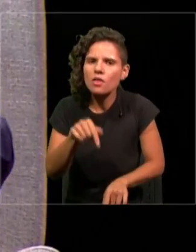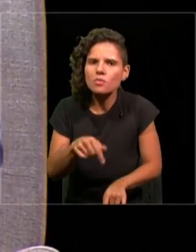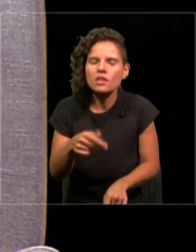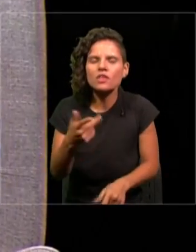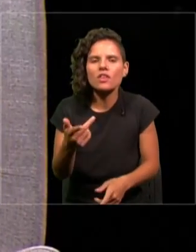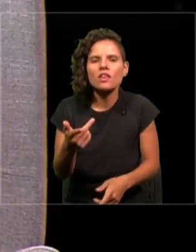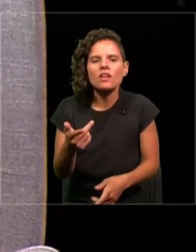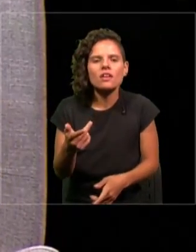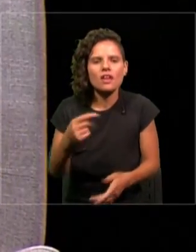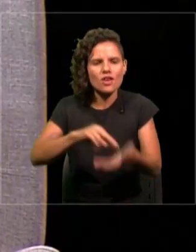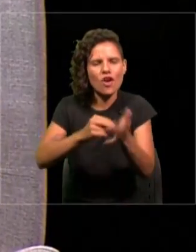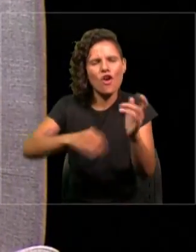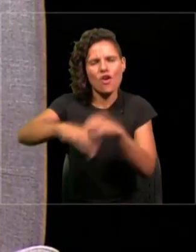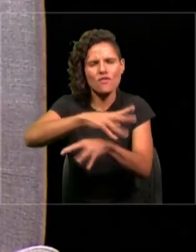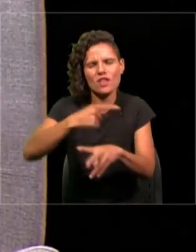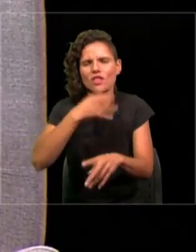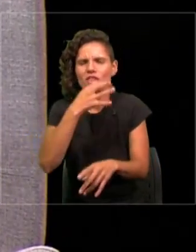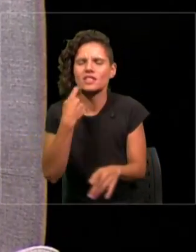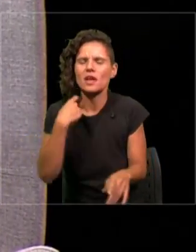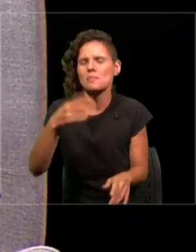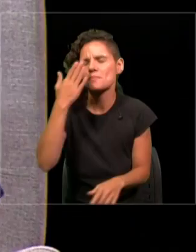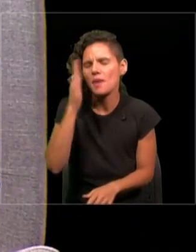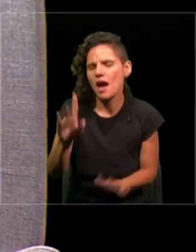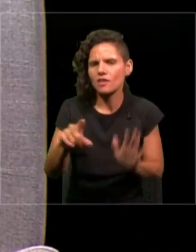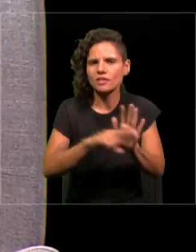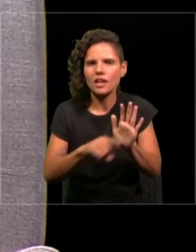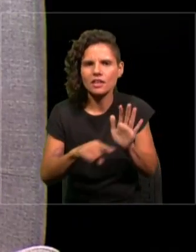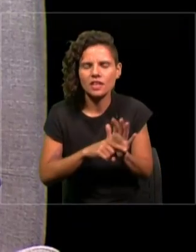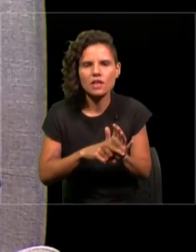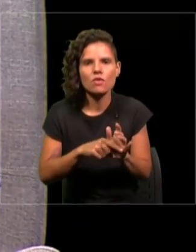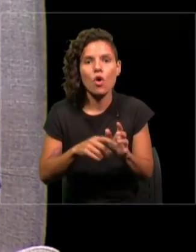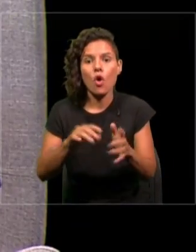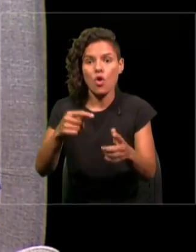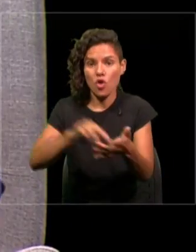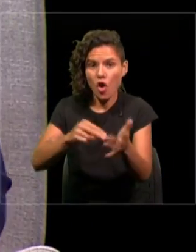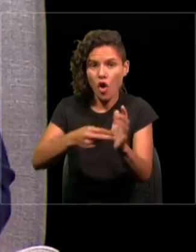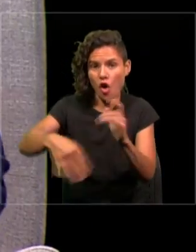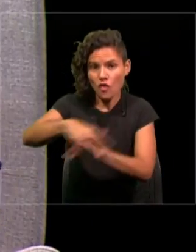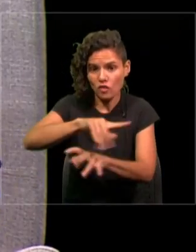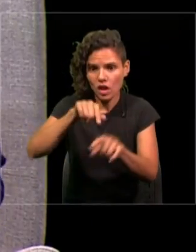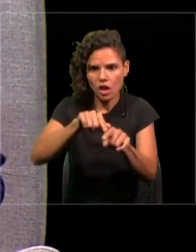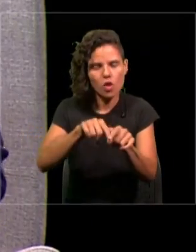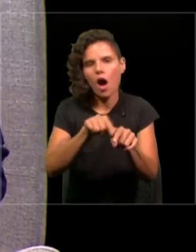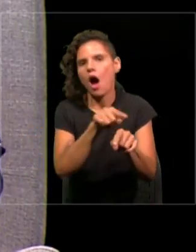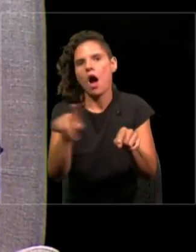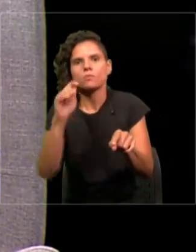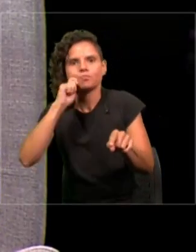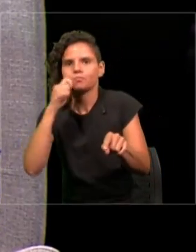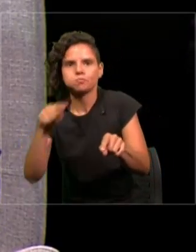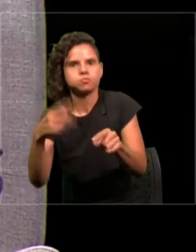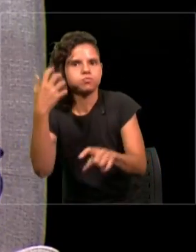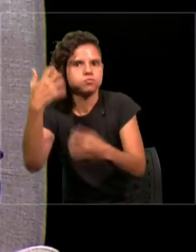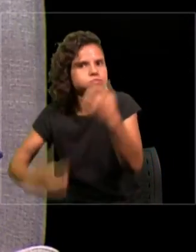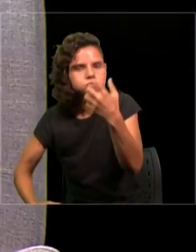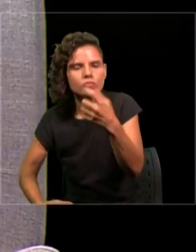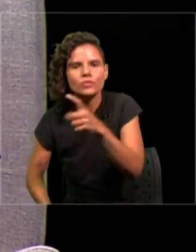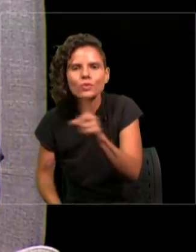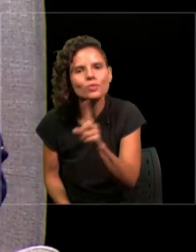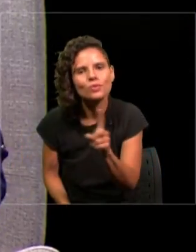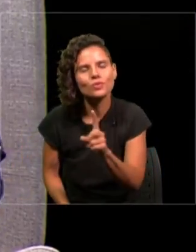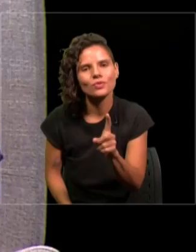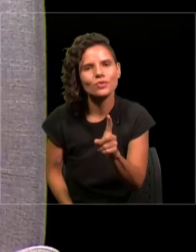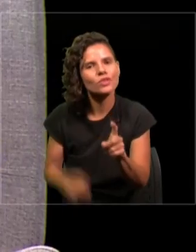maniquea que el conflicto es malo o que el conflicto necesariamente es violencia. Evidentemente, en nuestra sociedad, yo creo que hemos